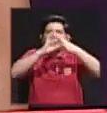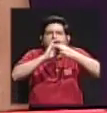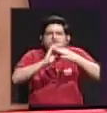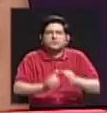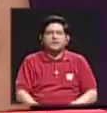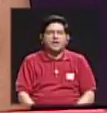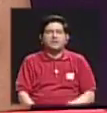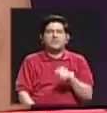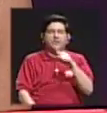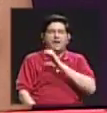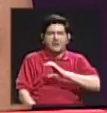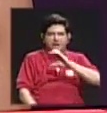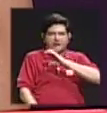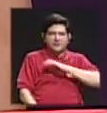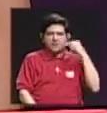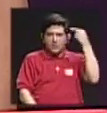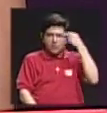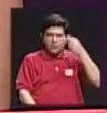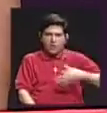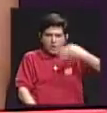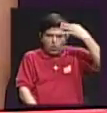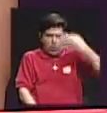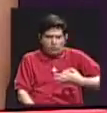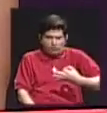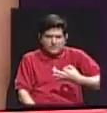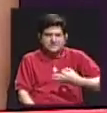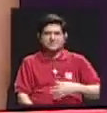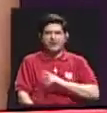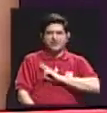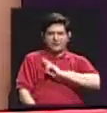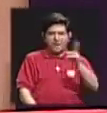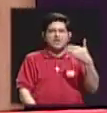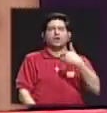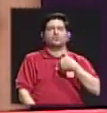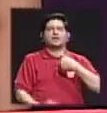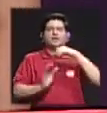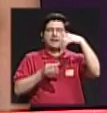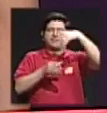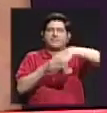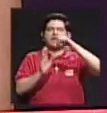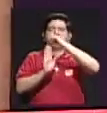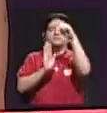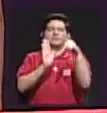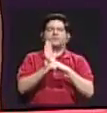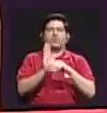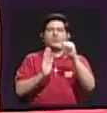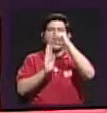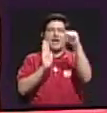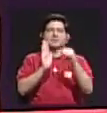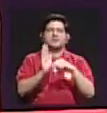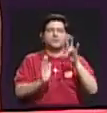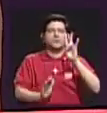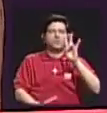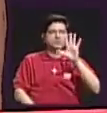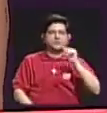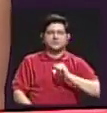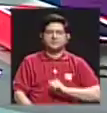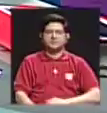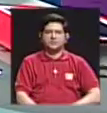con la confesionalidad que la declara en la Constitución, en el artículo 75.